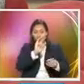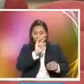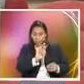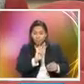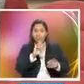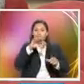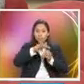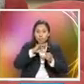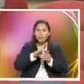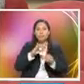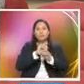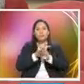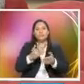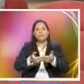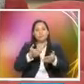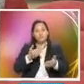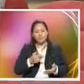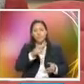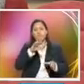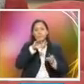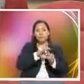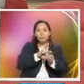Voto Informado y que lo pueden encontrar en